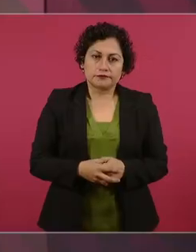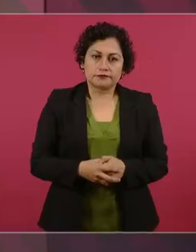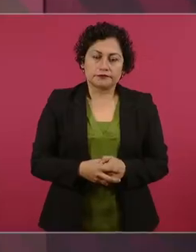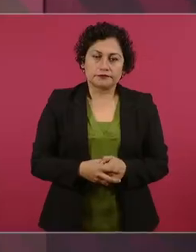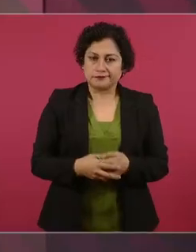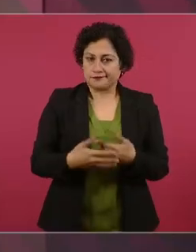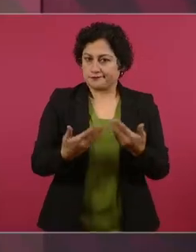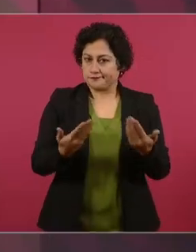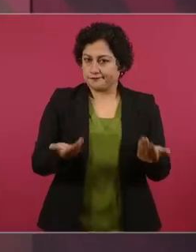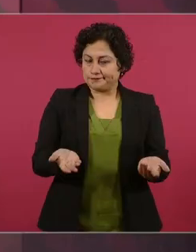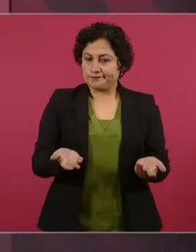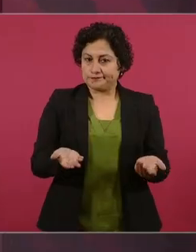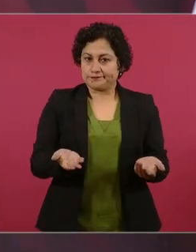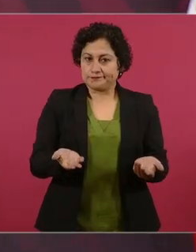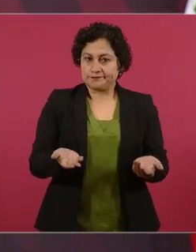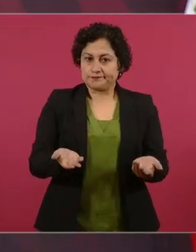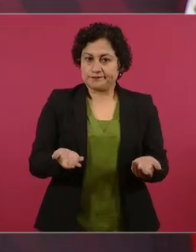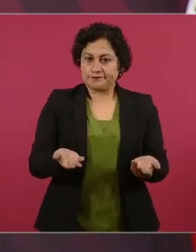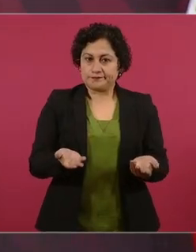Entonces,